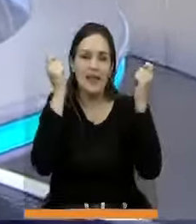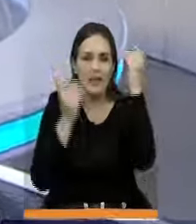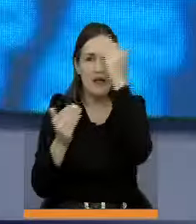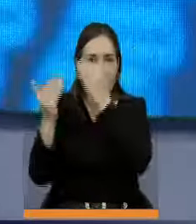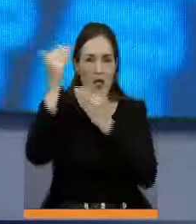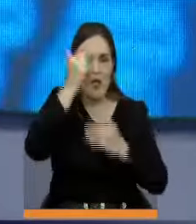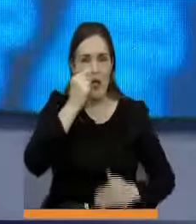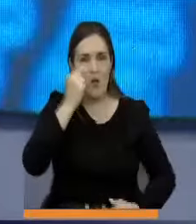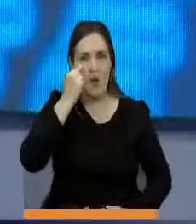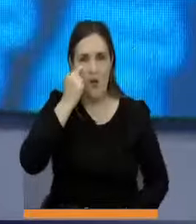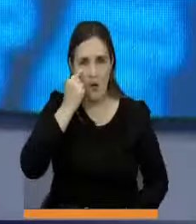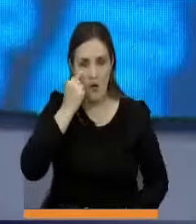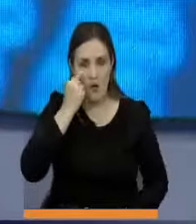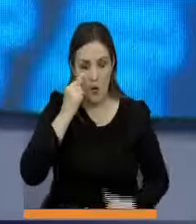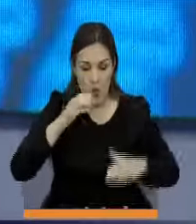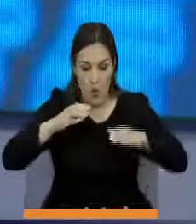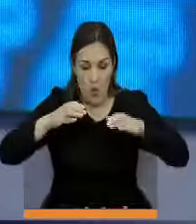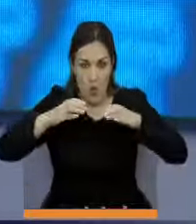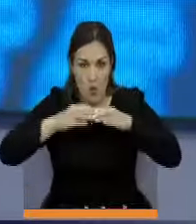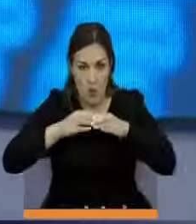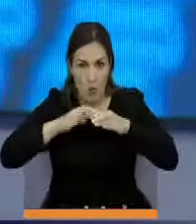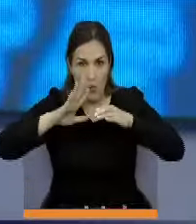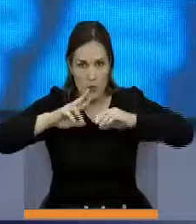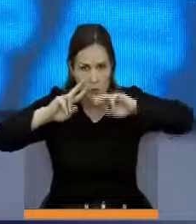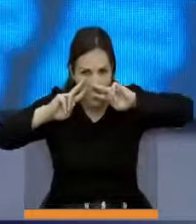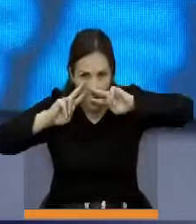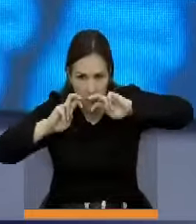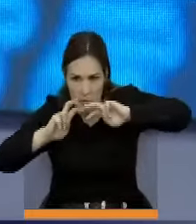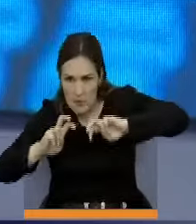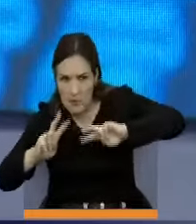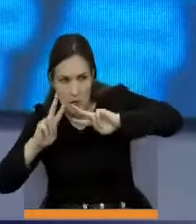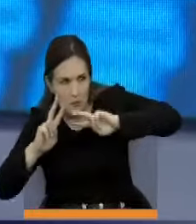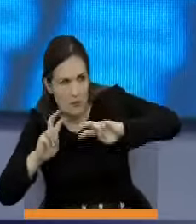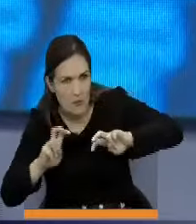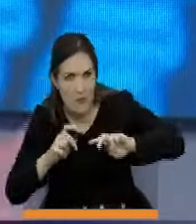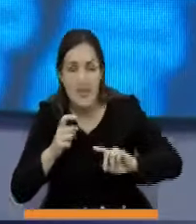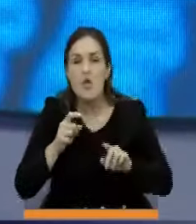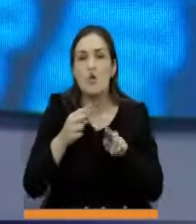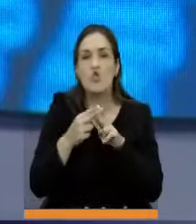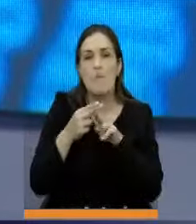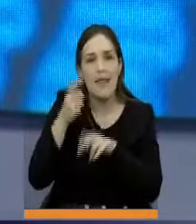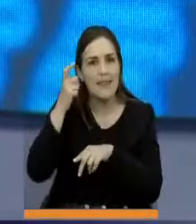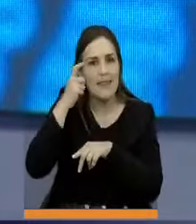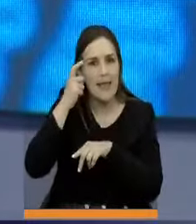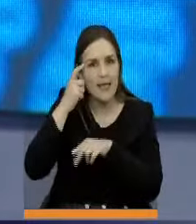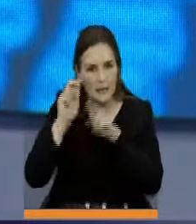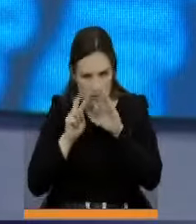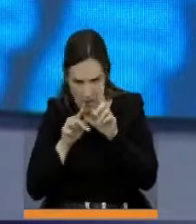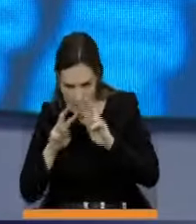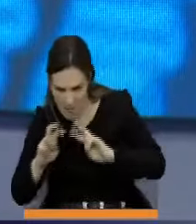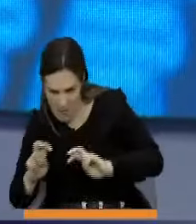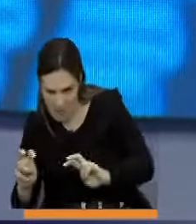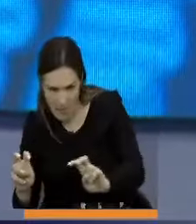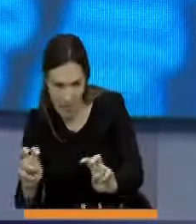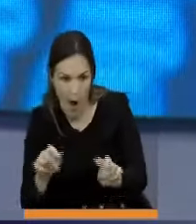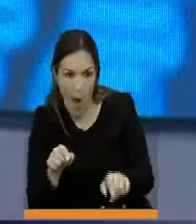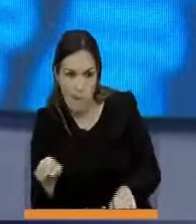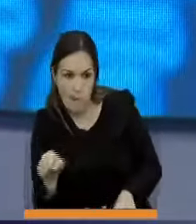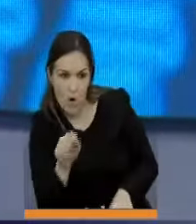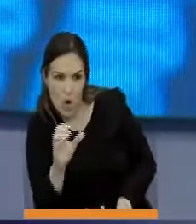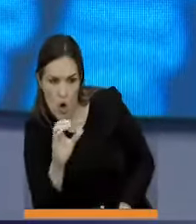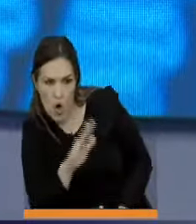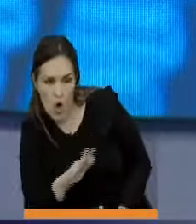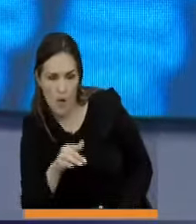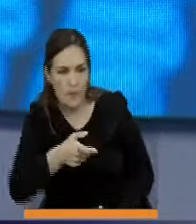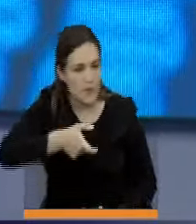papel que está cumpliendo la inteligencia y la contrainteligencia en Colombia con este discurso del enemigo interno, con estar